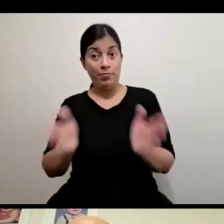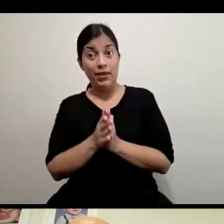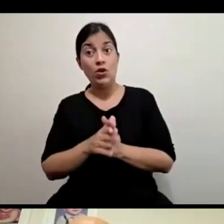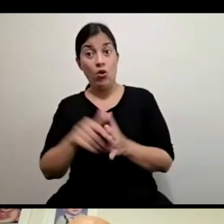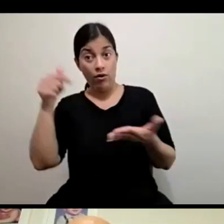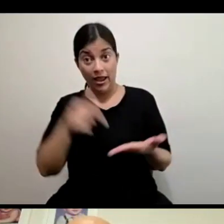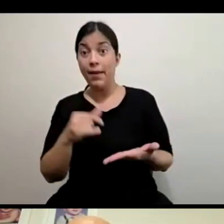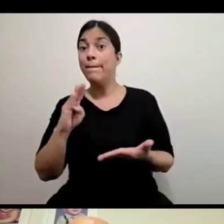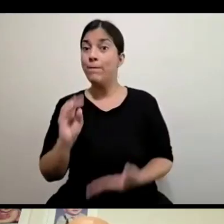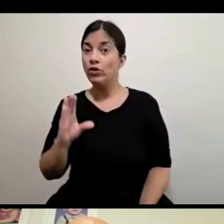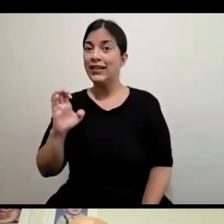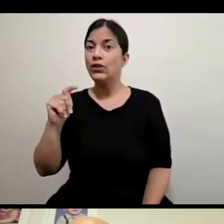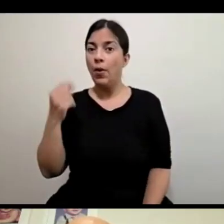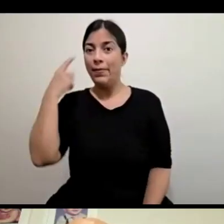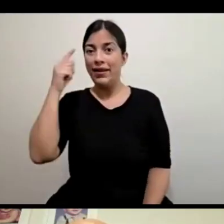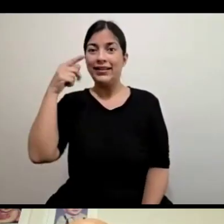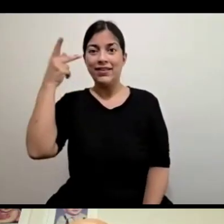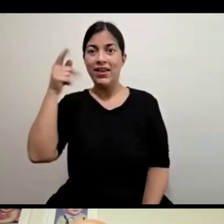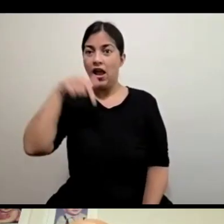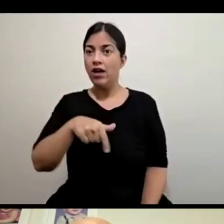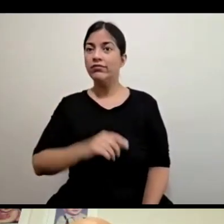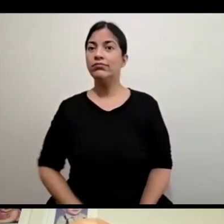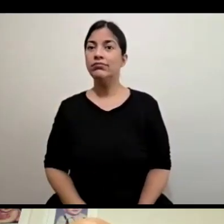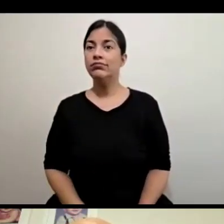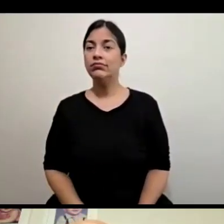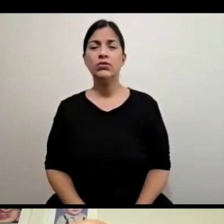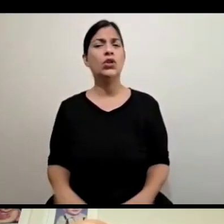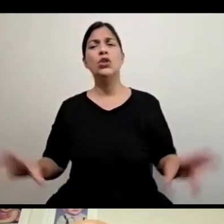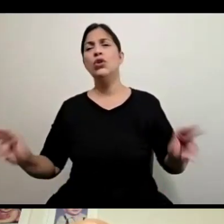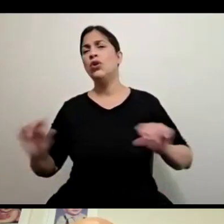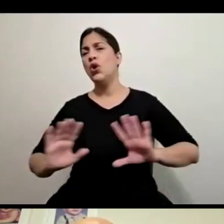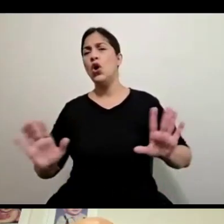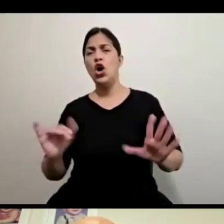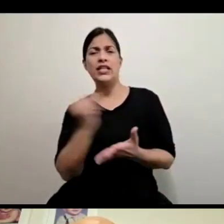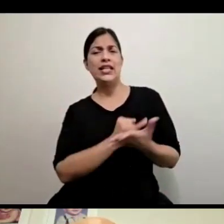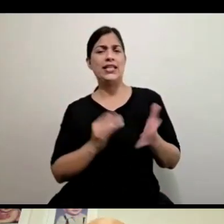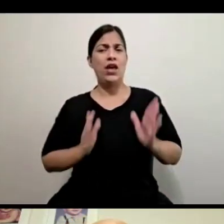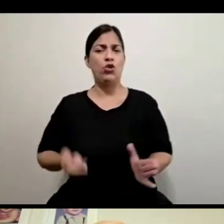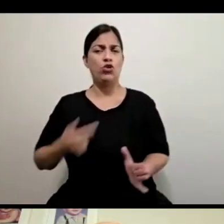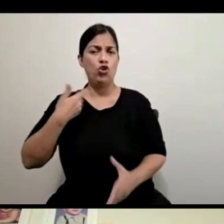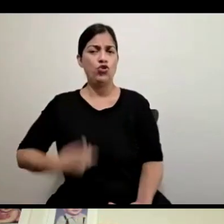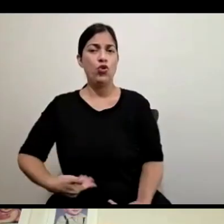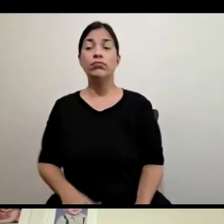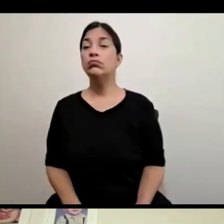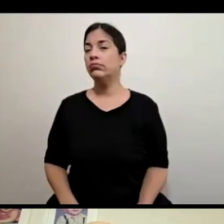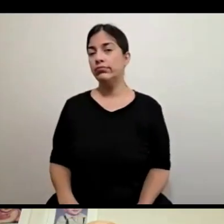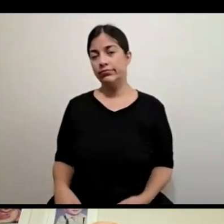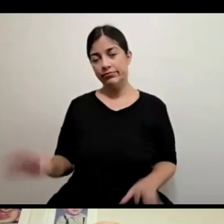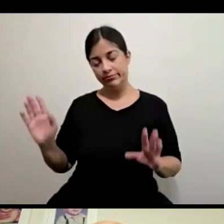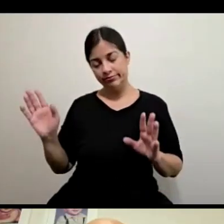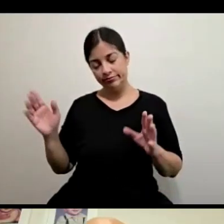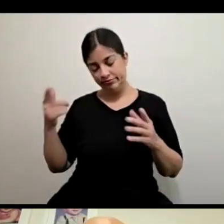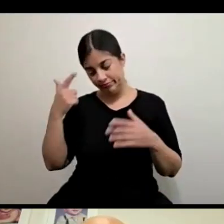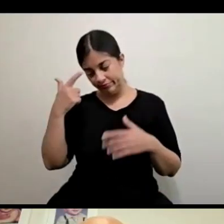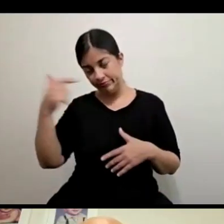hagas para que se vea como está en el boceto. No, el diseñador soy yo. Bueno, está bien, hazlo como tú quieras, y